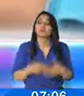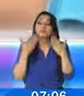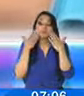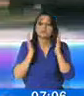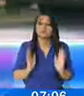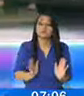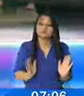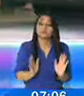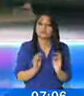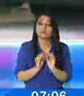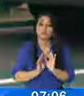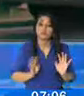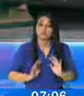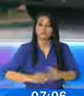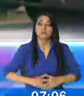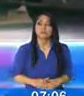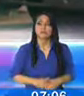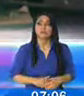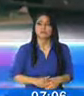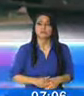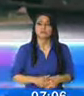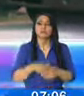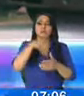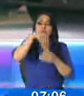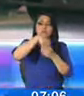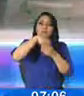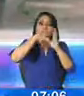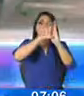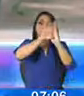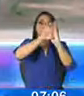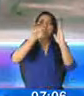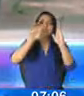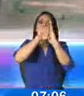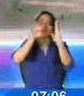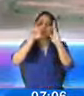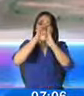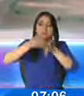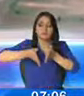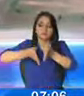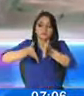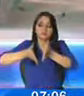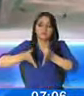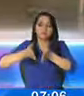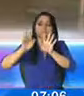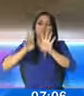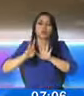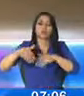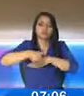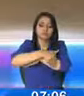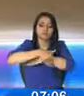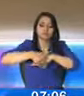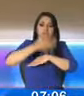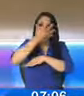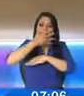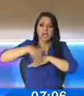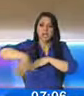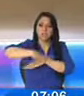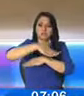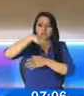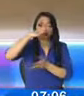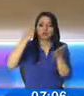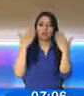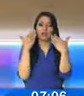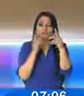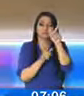s la novedad se registró al interior de un departamento situado en las calles Colón y esmeraldas en el vecindario algunos no